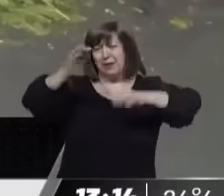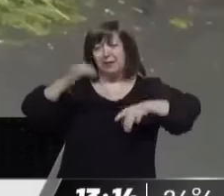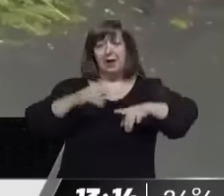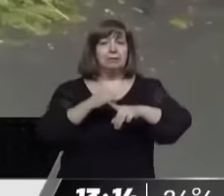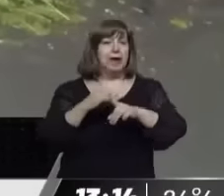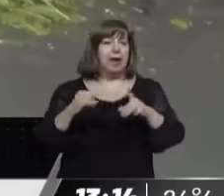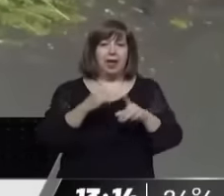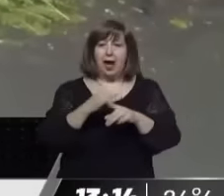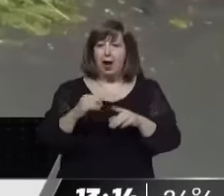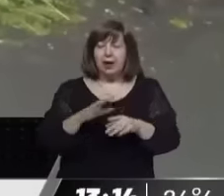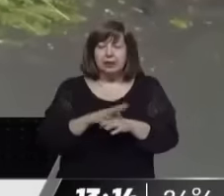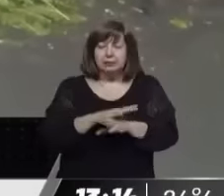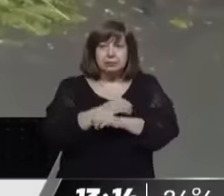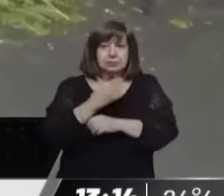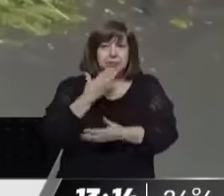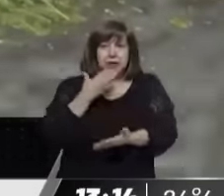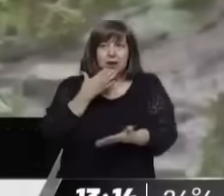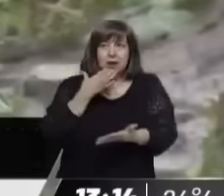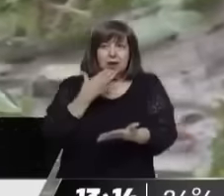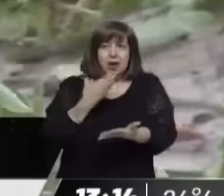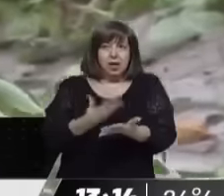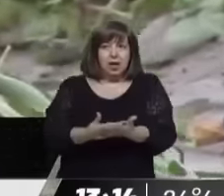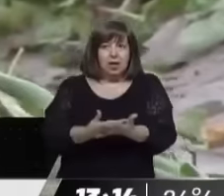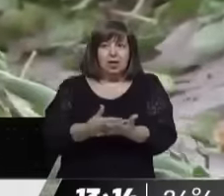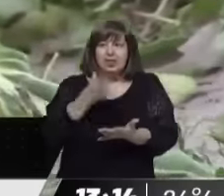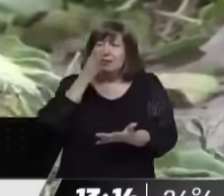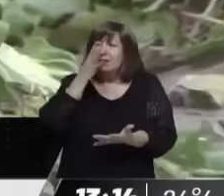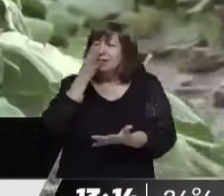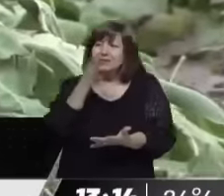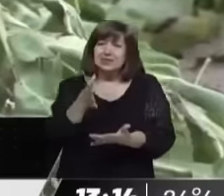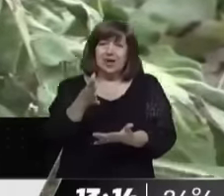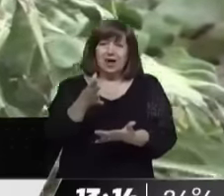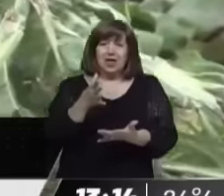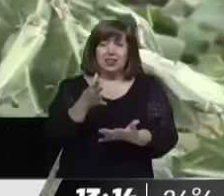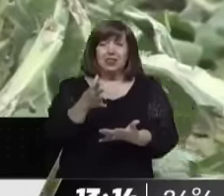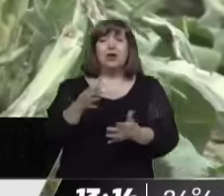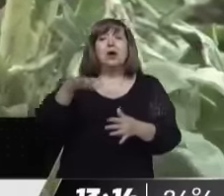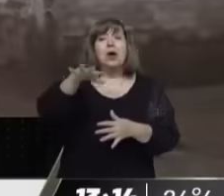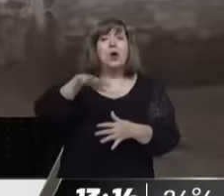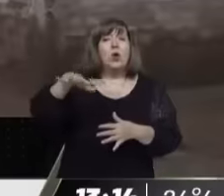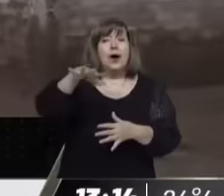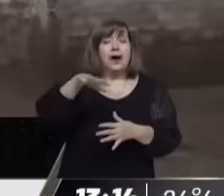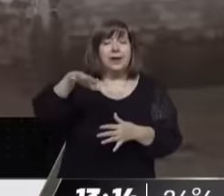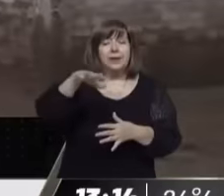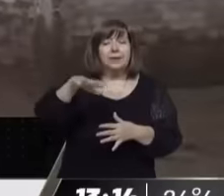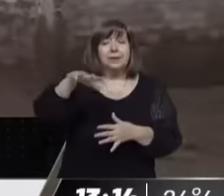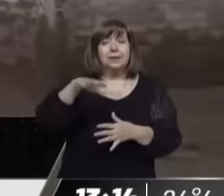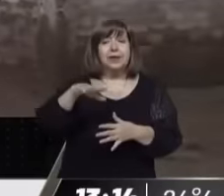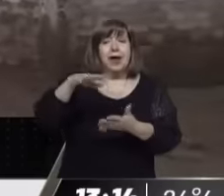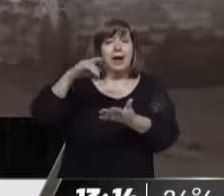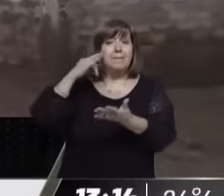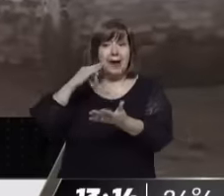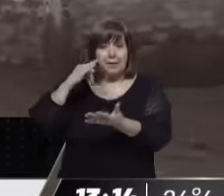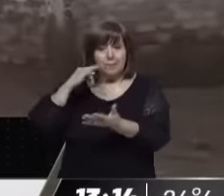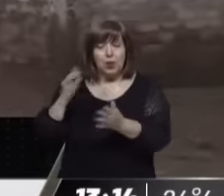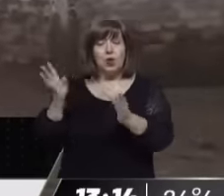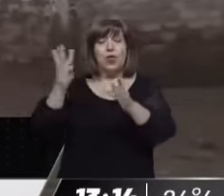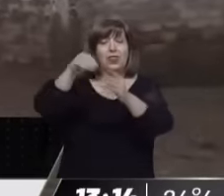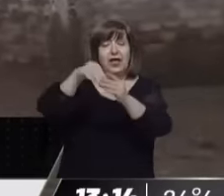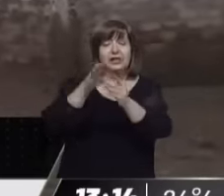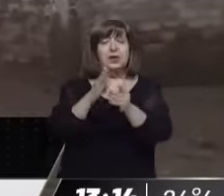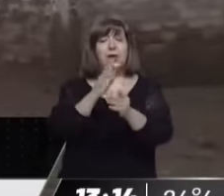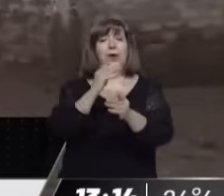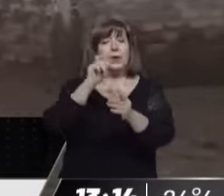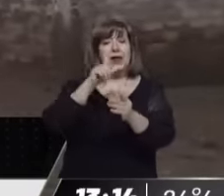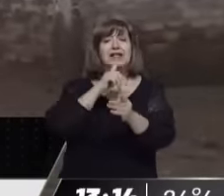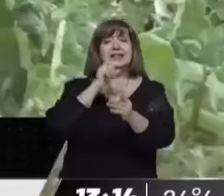Una tormenta salvaje, lo que se vivió en las últimas horas allí en la zona de Maipú, principalmente Fray Luis